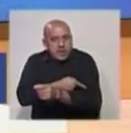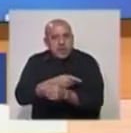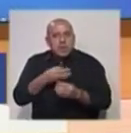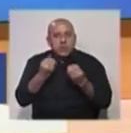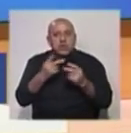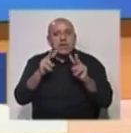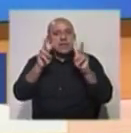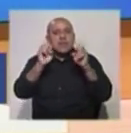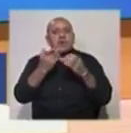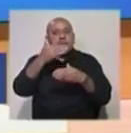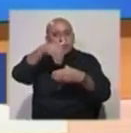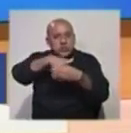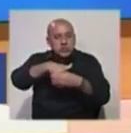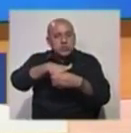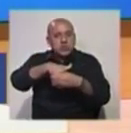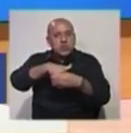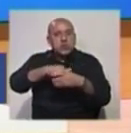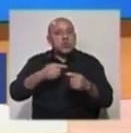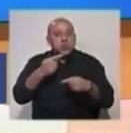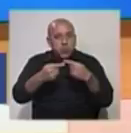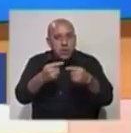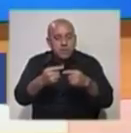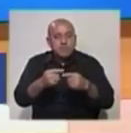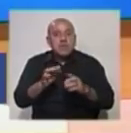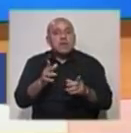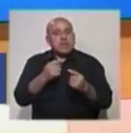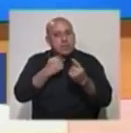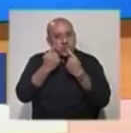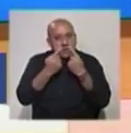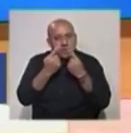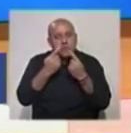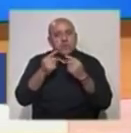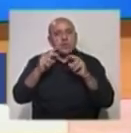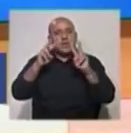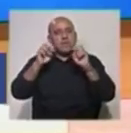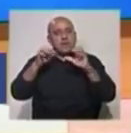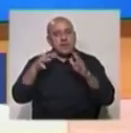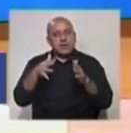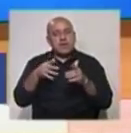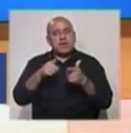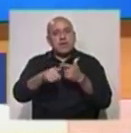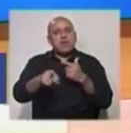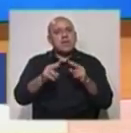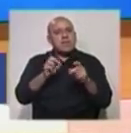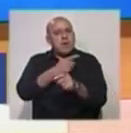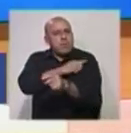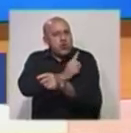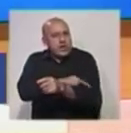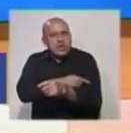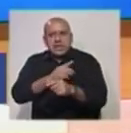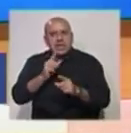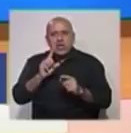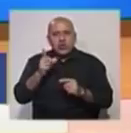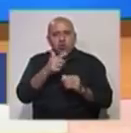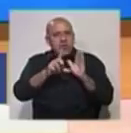no se ha interrumpido? ¿No estamos hablando también de factores, de poderes fácticos